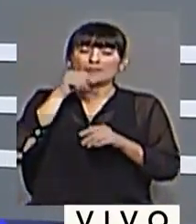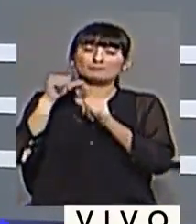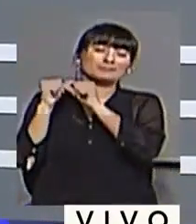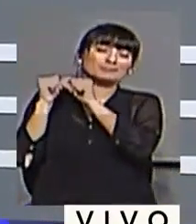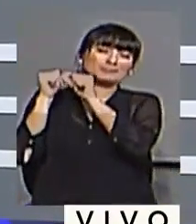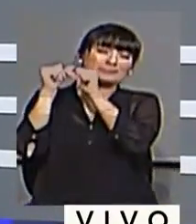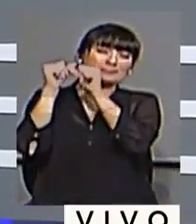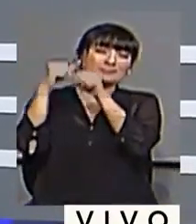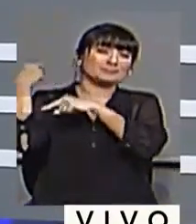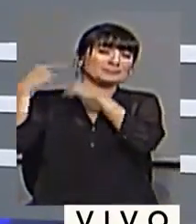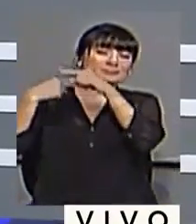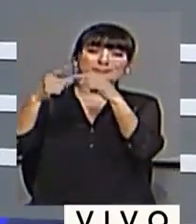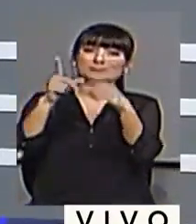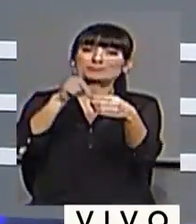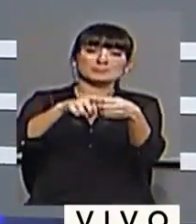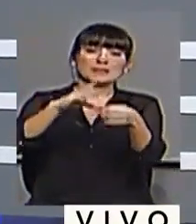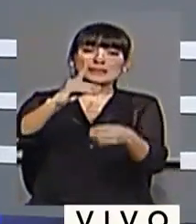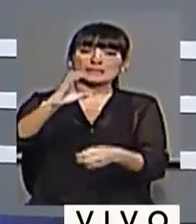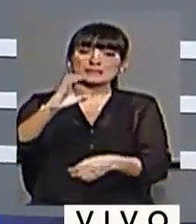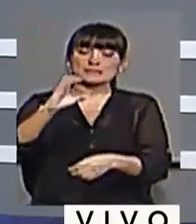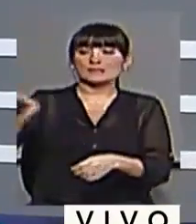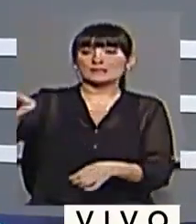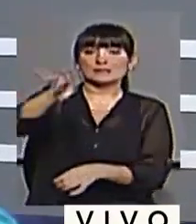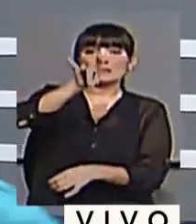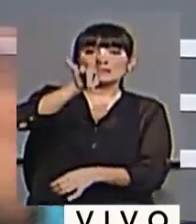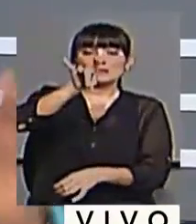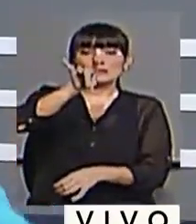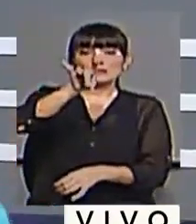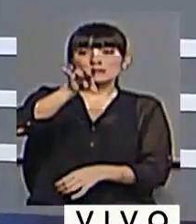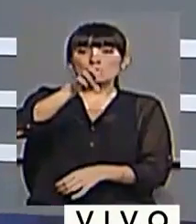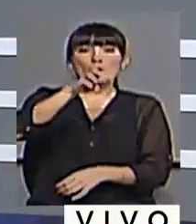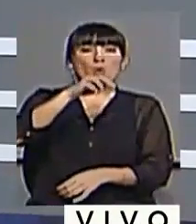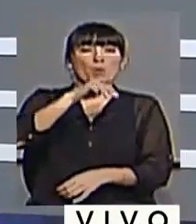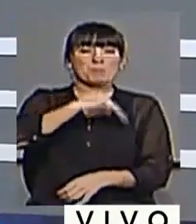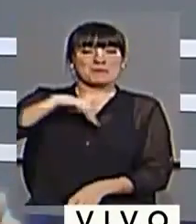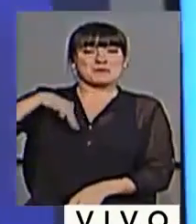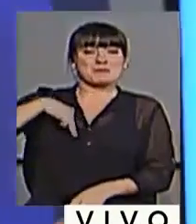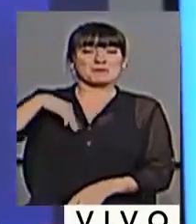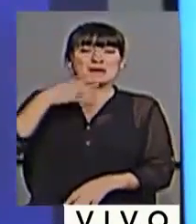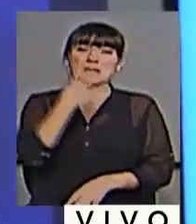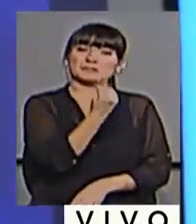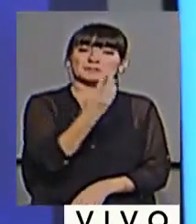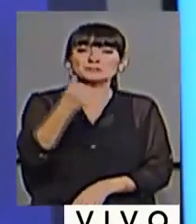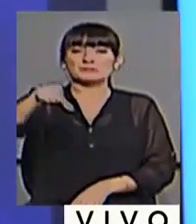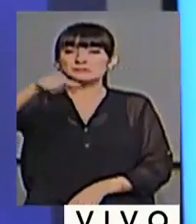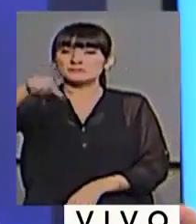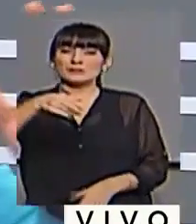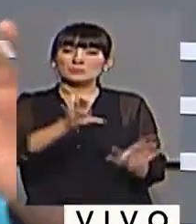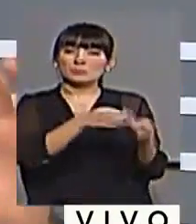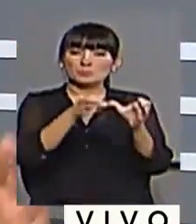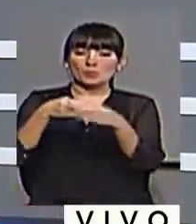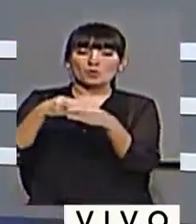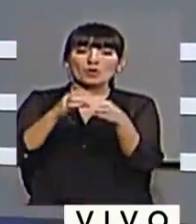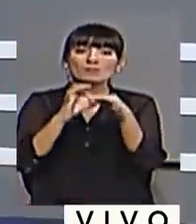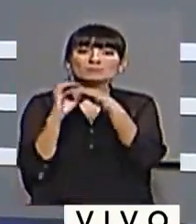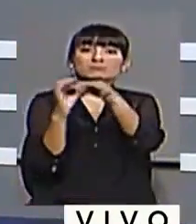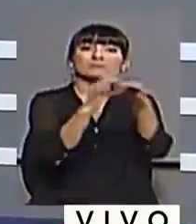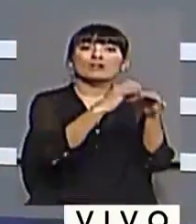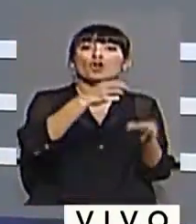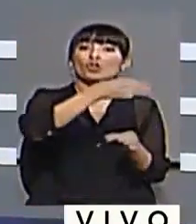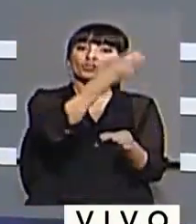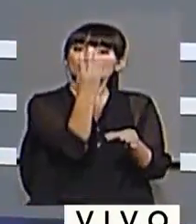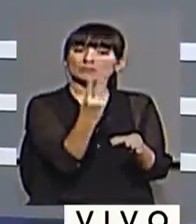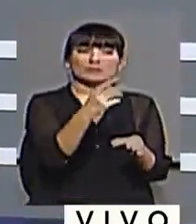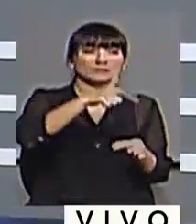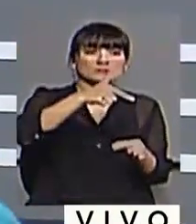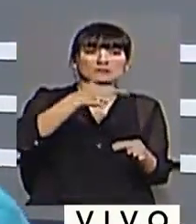Democracia Cristiana, al ser designado como miembro de los 14, 16, no recuerdo bien, 17. Partidos que eran de la concertación en esos años,